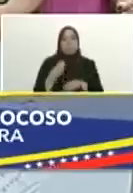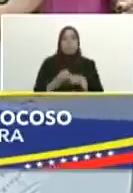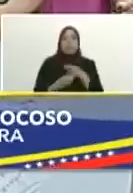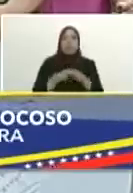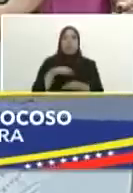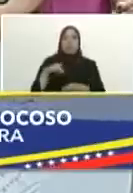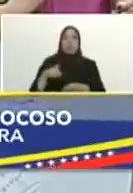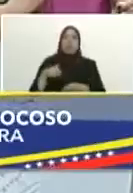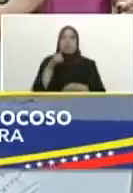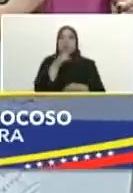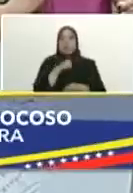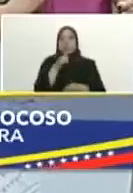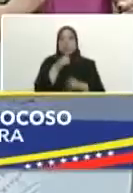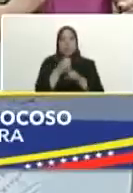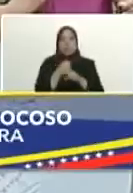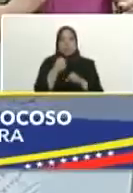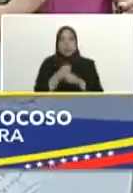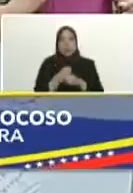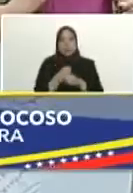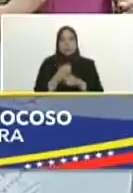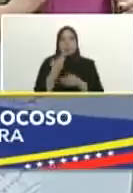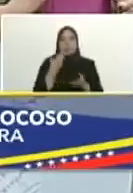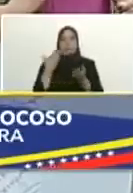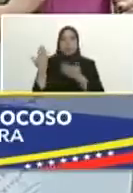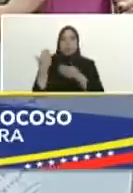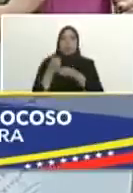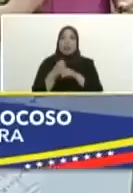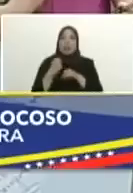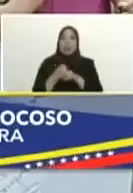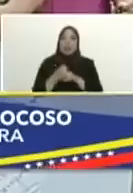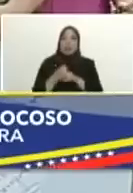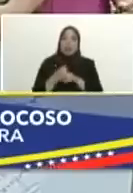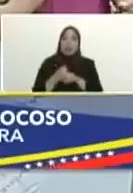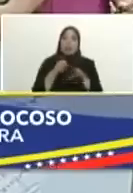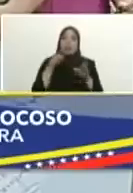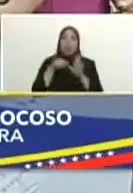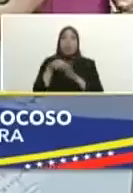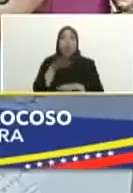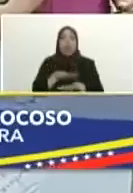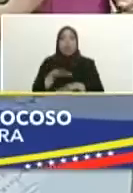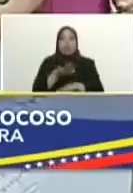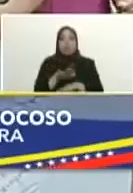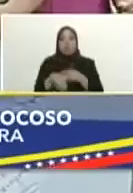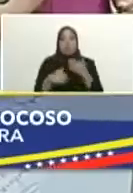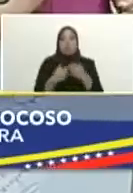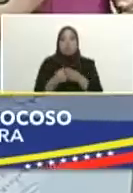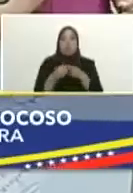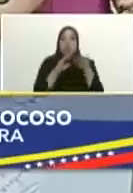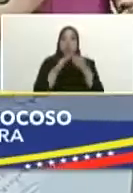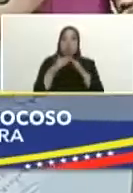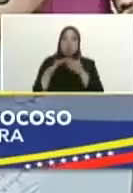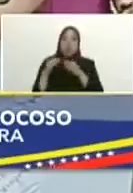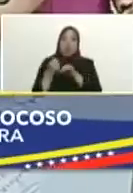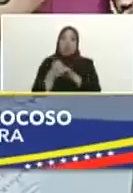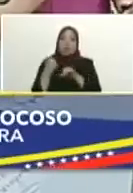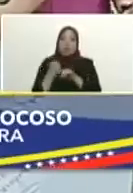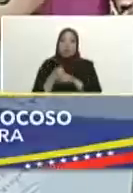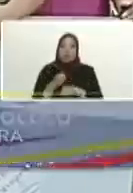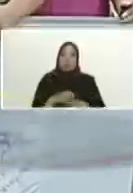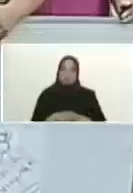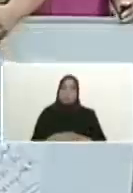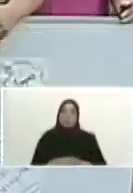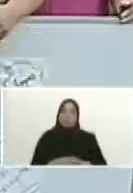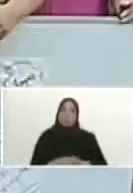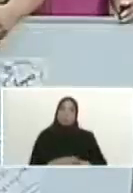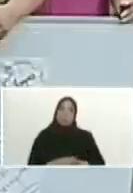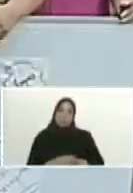los habitantes aquí en la comunidad para señalar la parte de por dónde podemos salir desalojar la comunidad en algún en algún